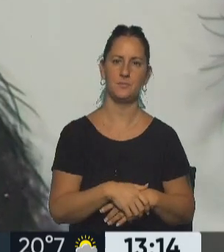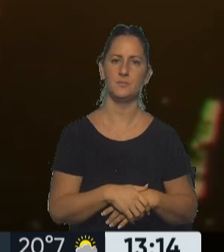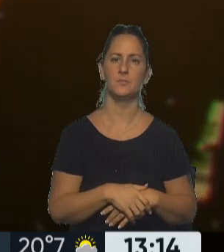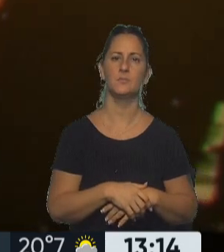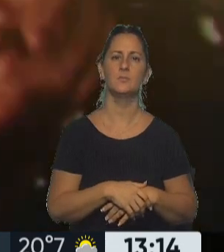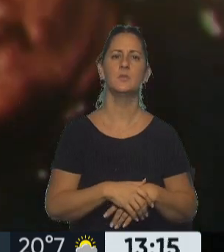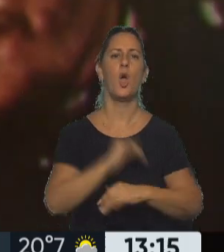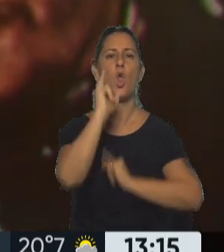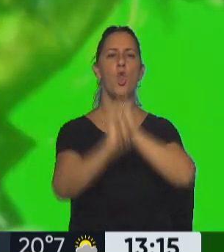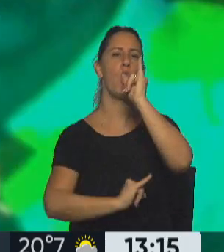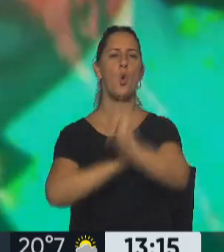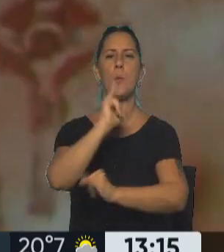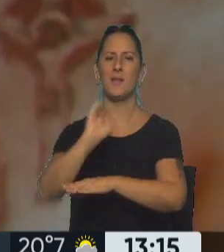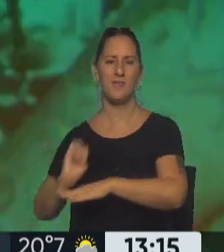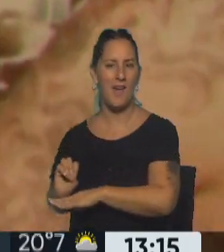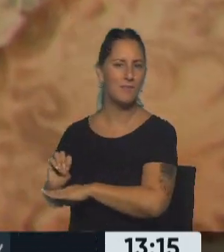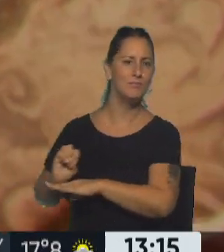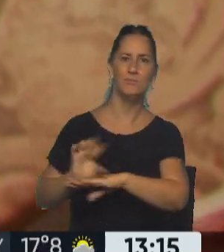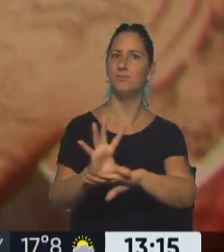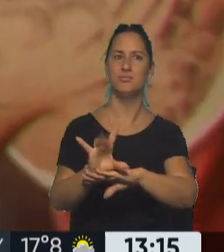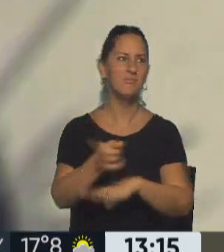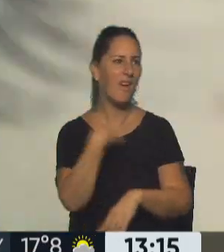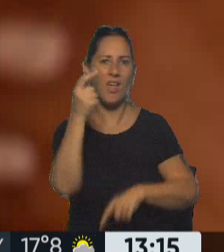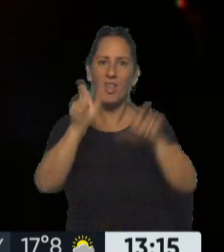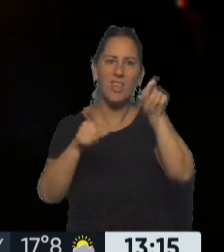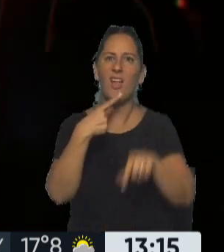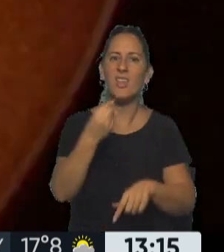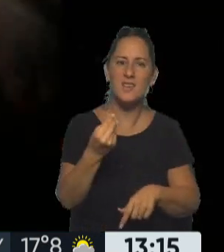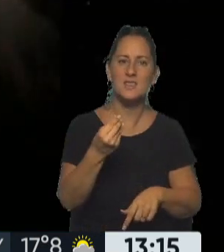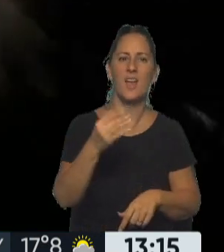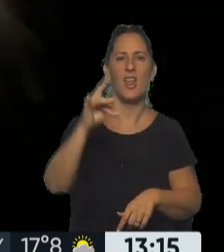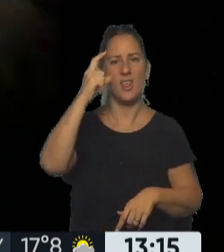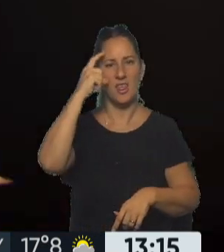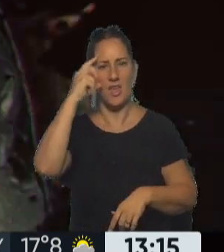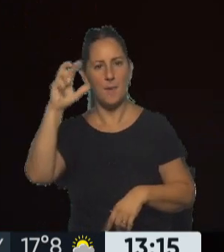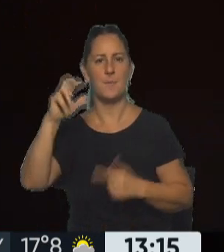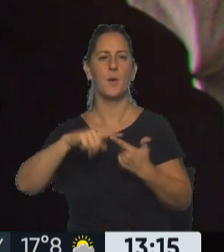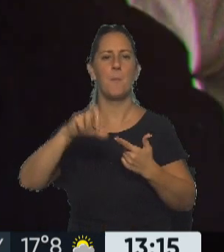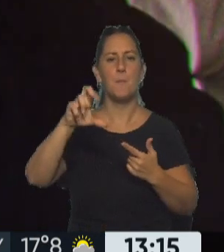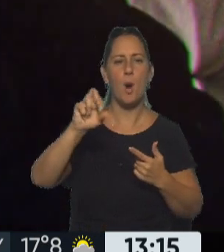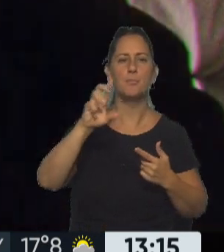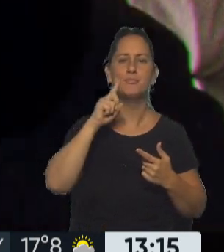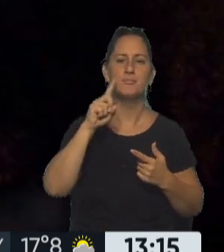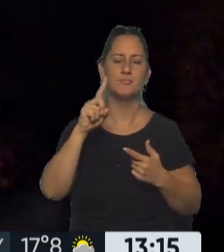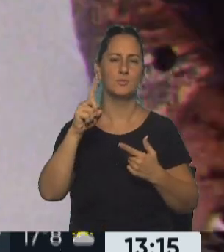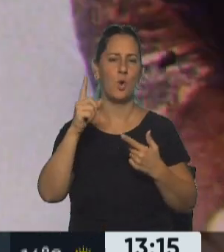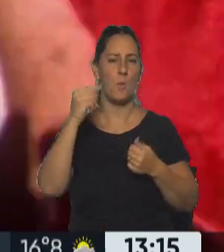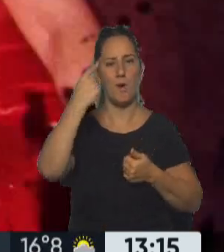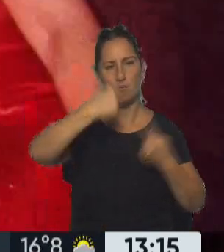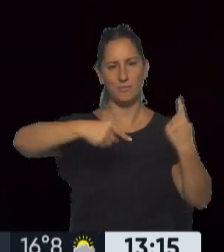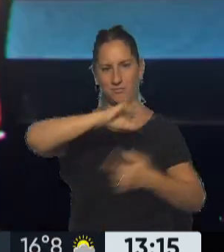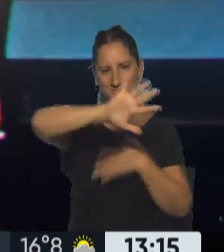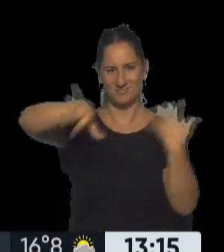proyecta el documental qué qué repercusiones hay aparece Johnny deppy es una mezcla un cóctel